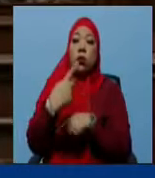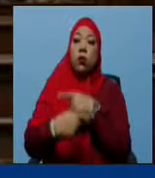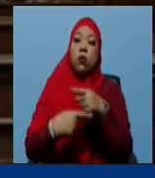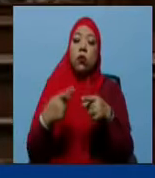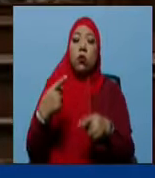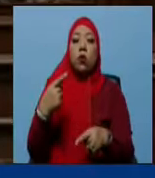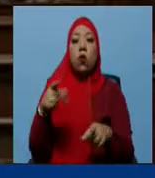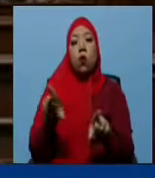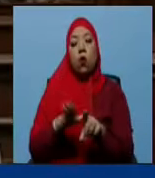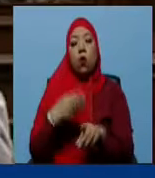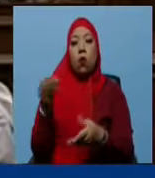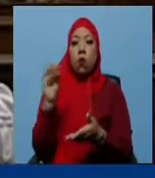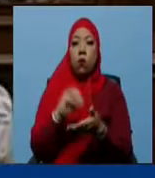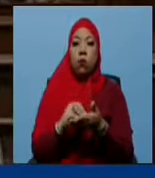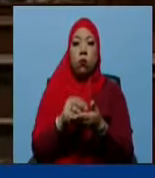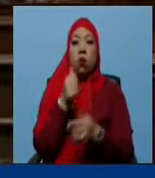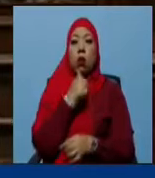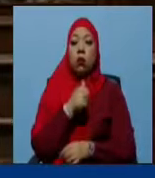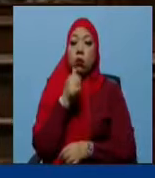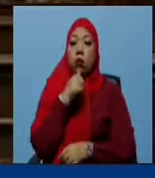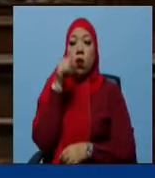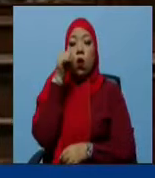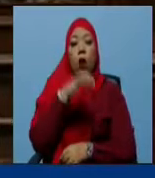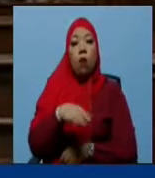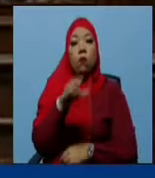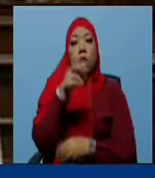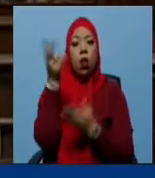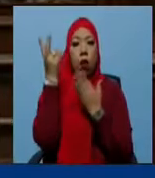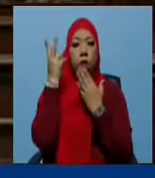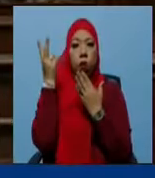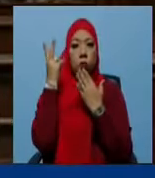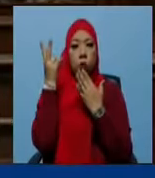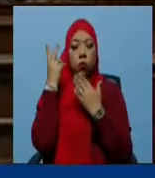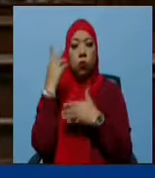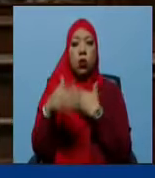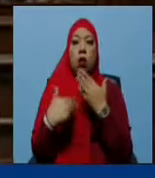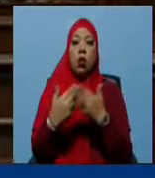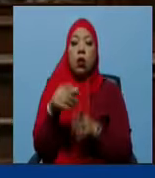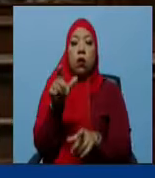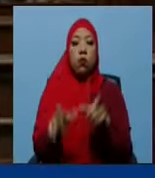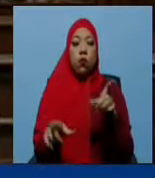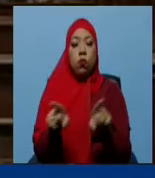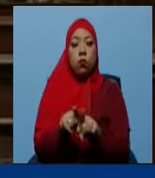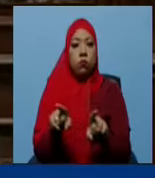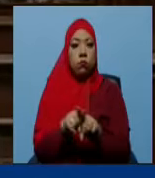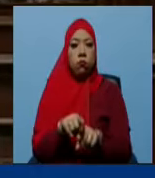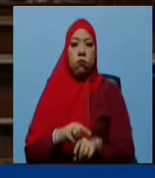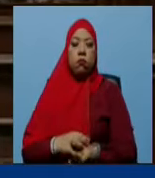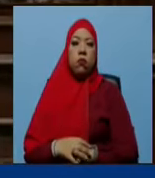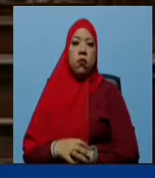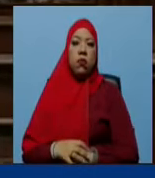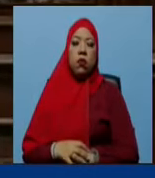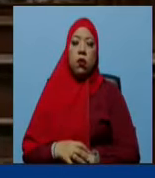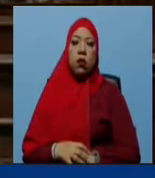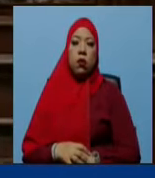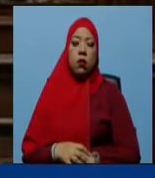que, como podemos reivindicar la resistencia de los pueblos aborígenes, tenemos también que